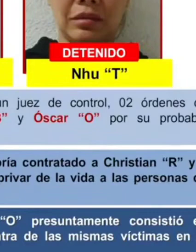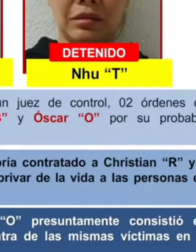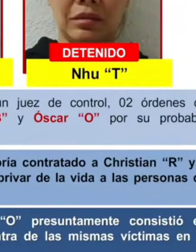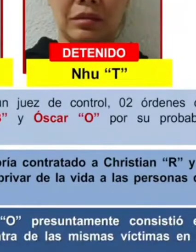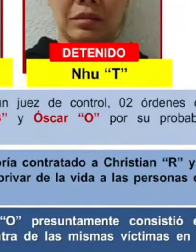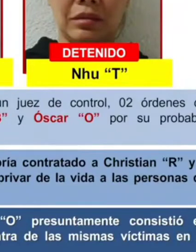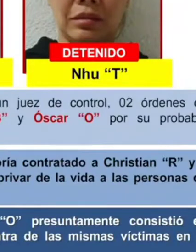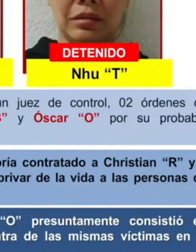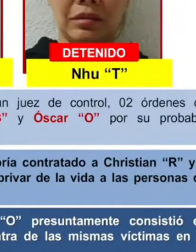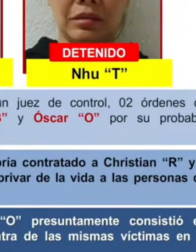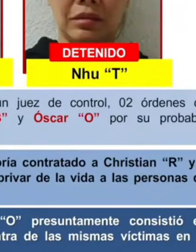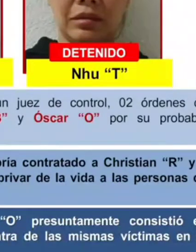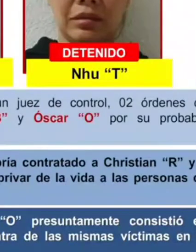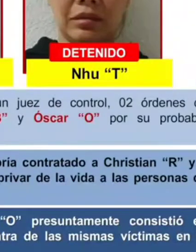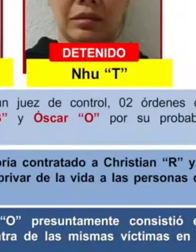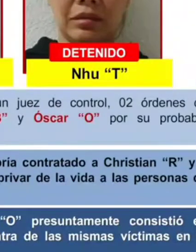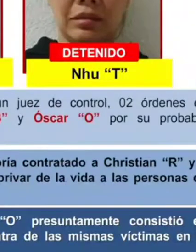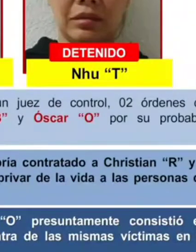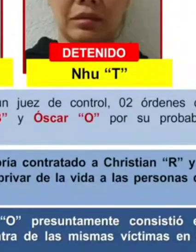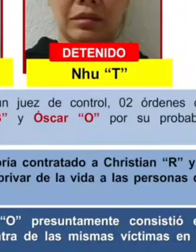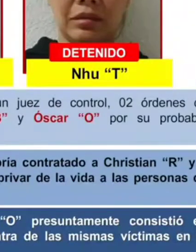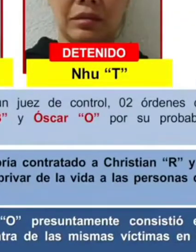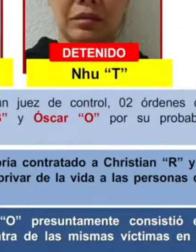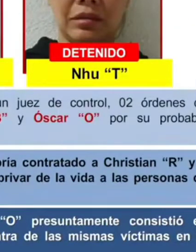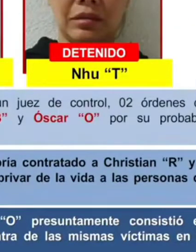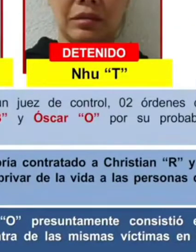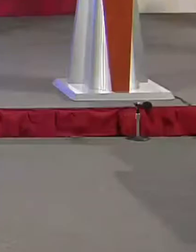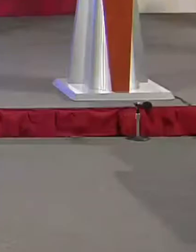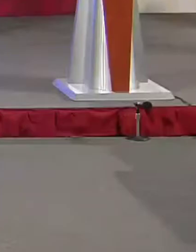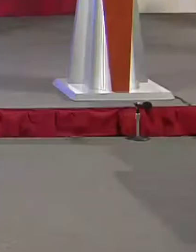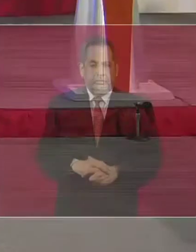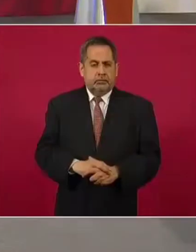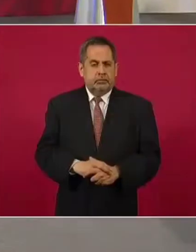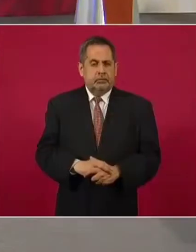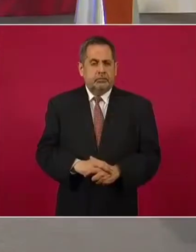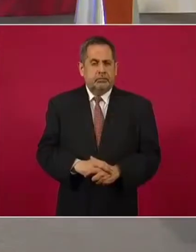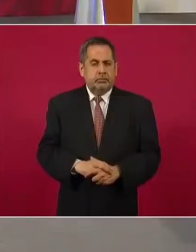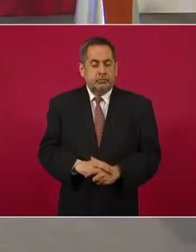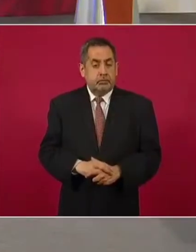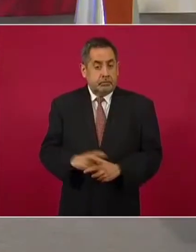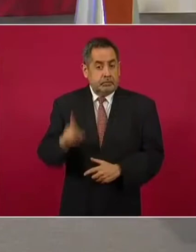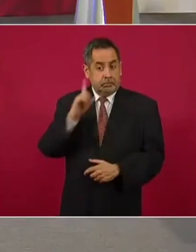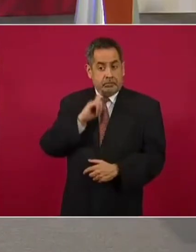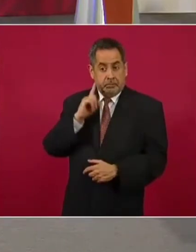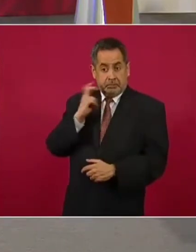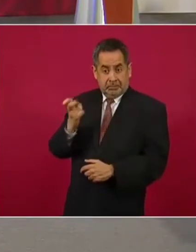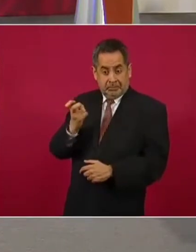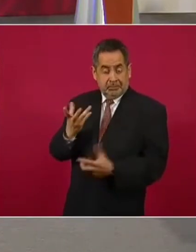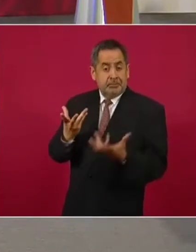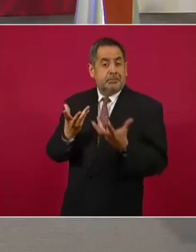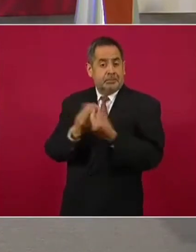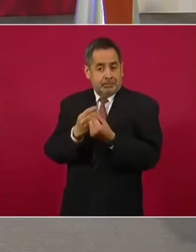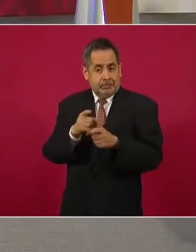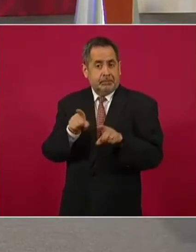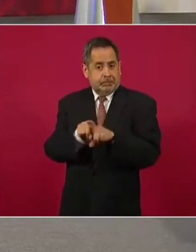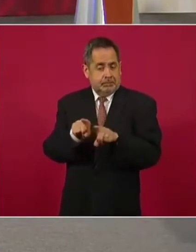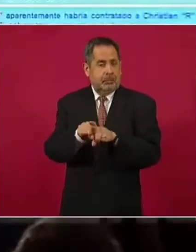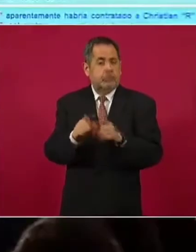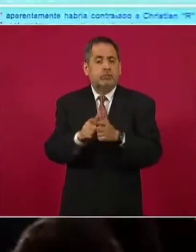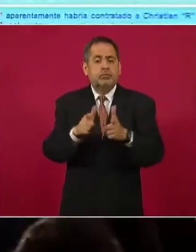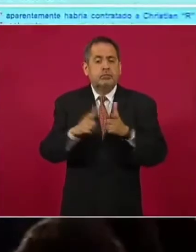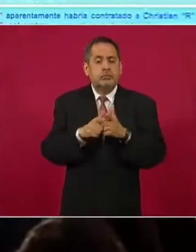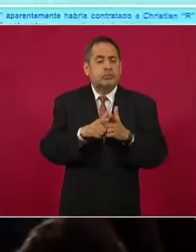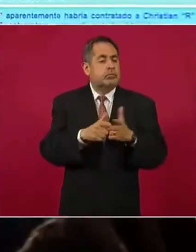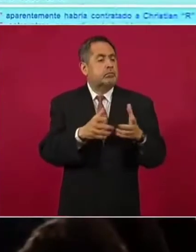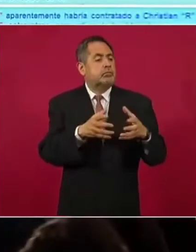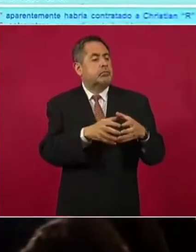grupo de canadienses que se hospedó en ese hotel y ella desafortunadamente fue quien pasaba información de